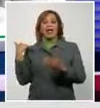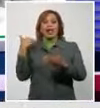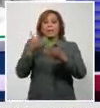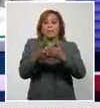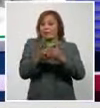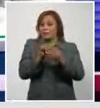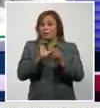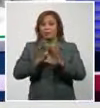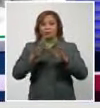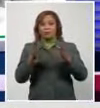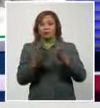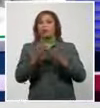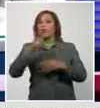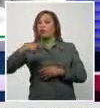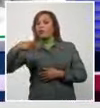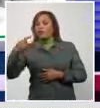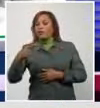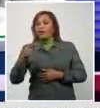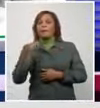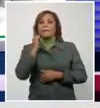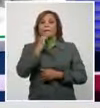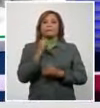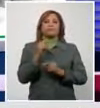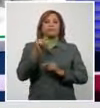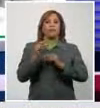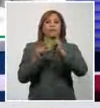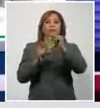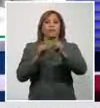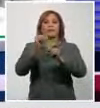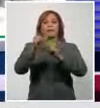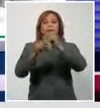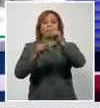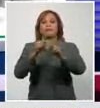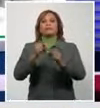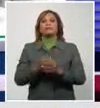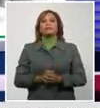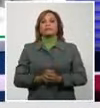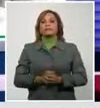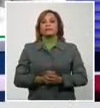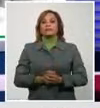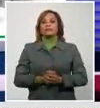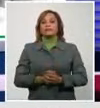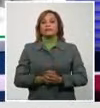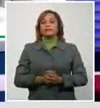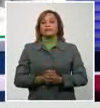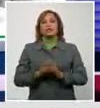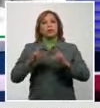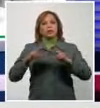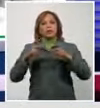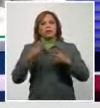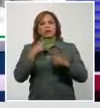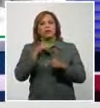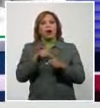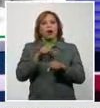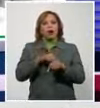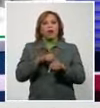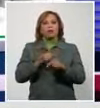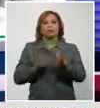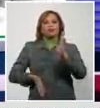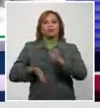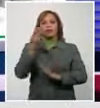todos los días marcando un nuevo récord la nación. Reiteramos también a esta hora que supera ya Cuba la cifra